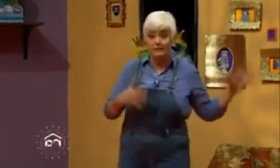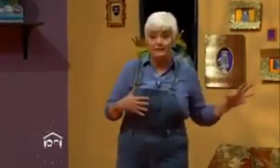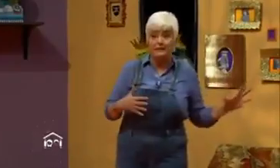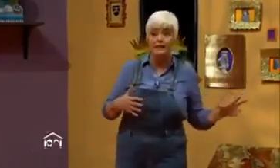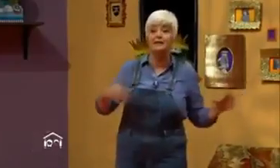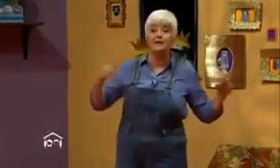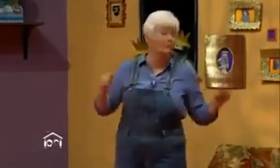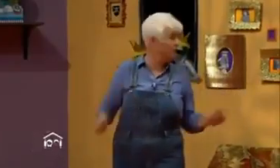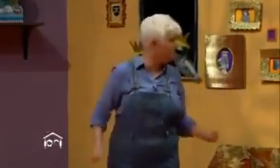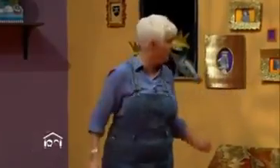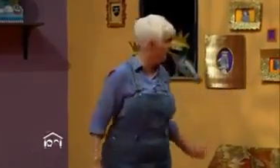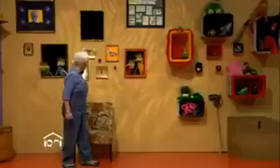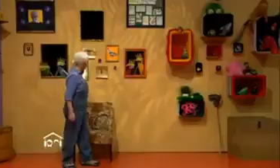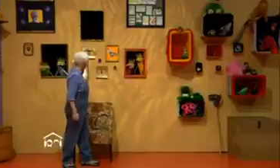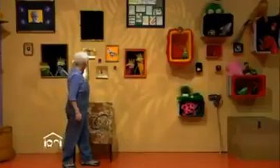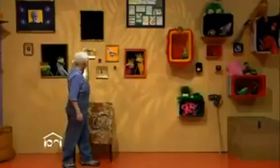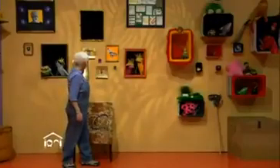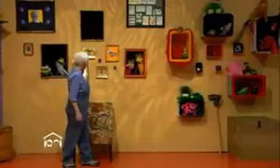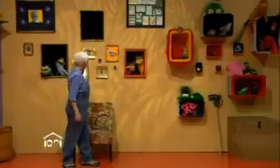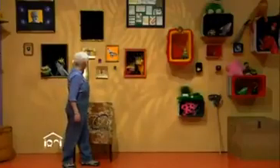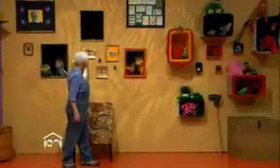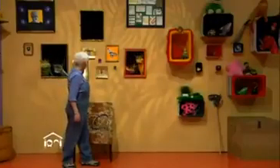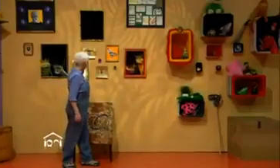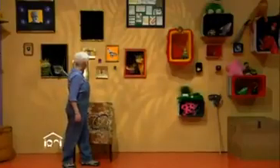no lloraba así, sino... A ver, ¿cómo lloraban?